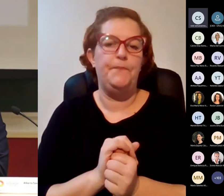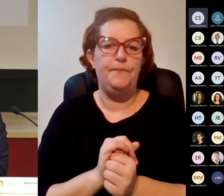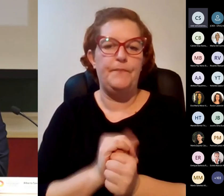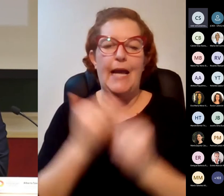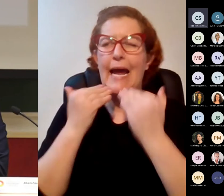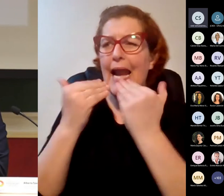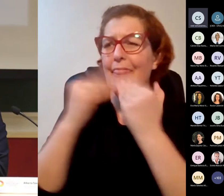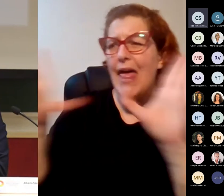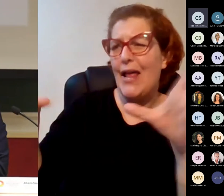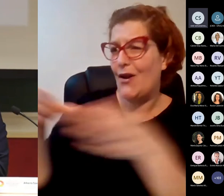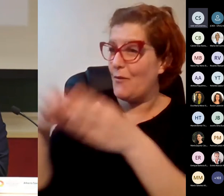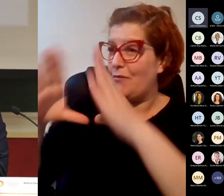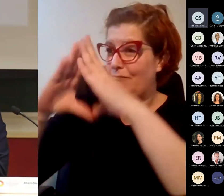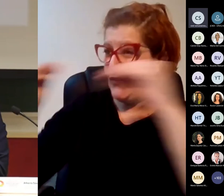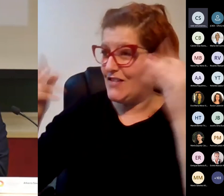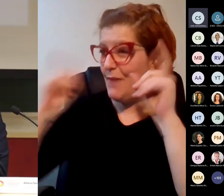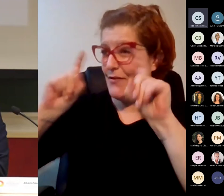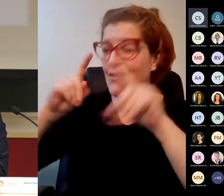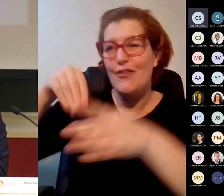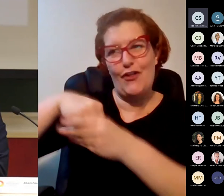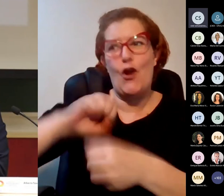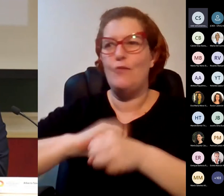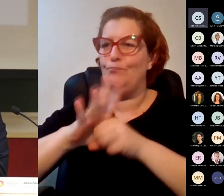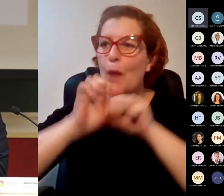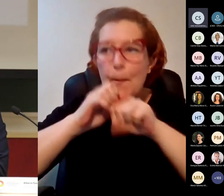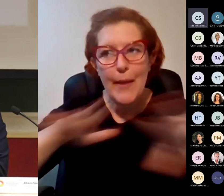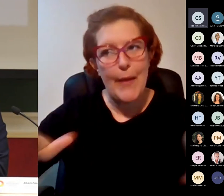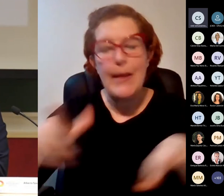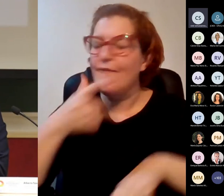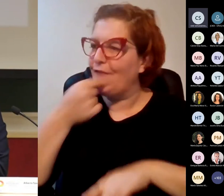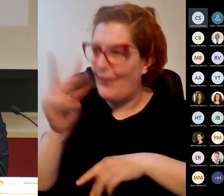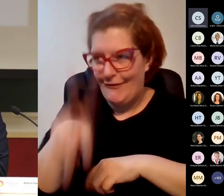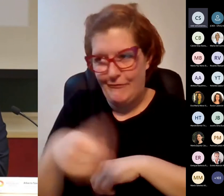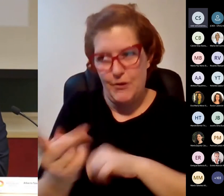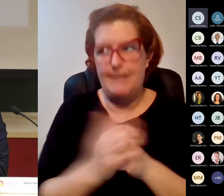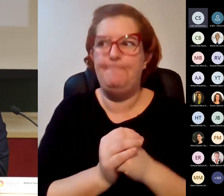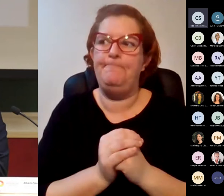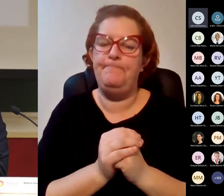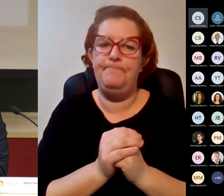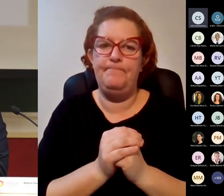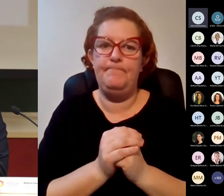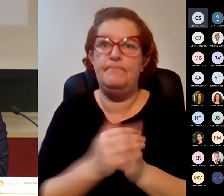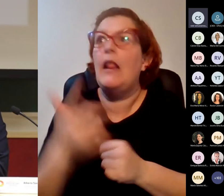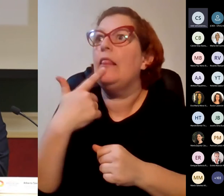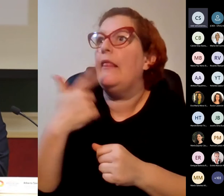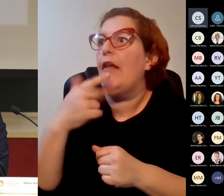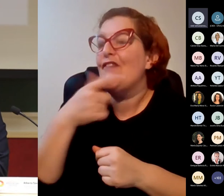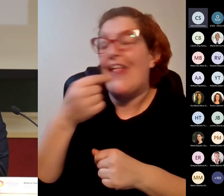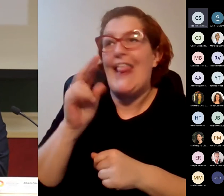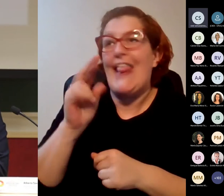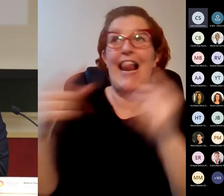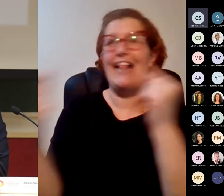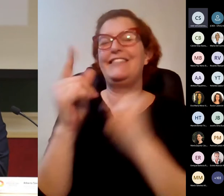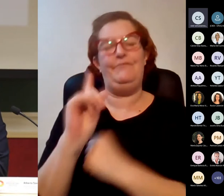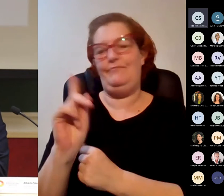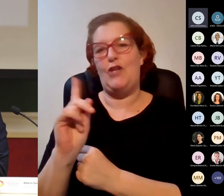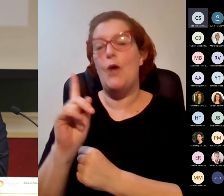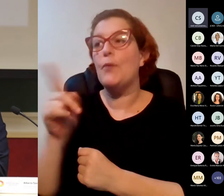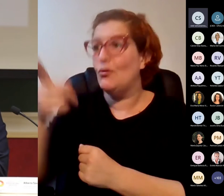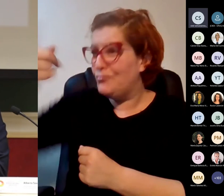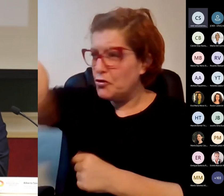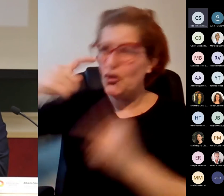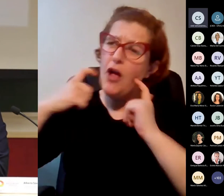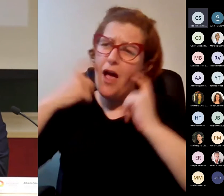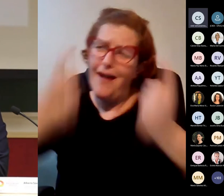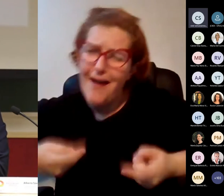realizado ante la pandemia no frutas nadie dijo que fuera fácil pero gracias a nuestro esfuerzo y dedicación habéis